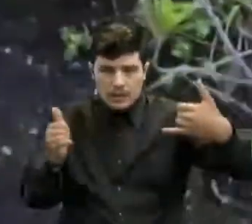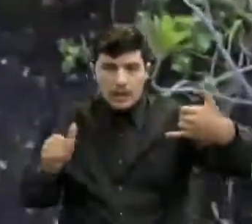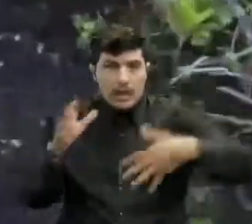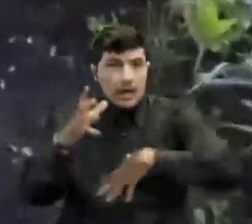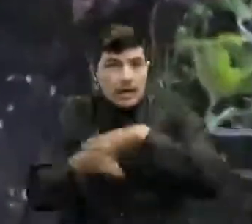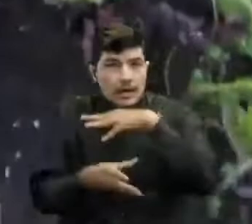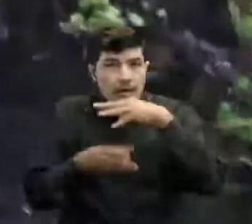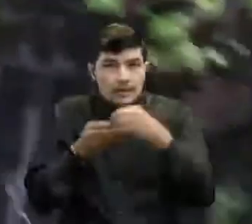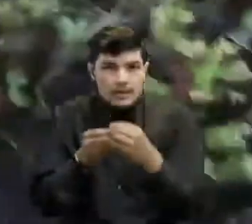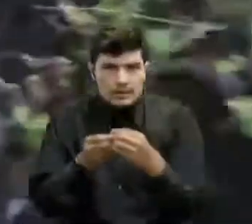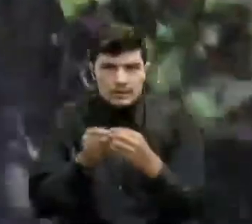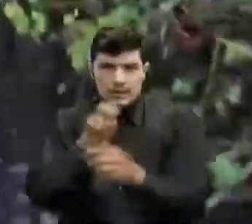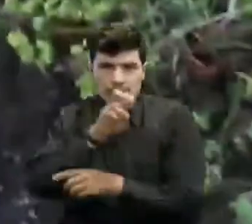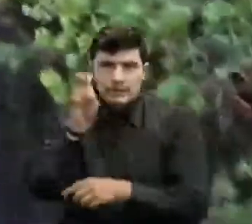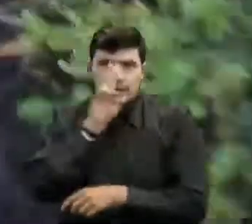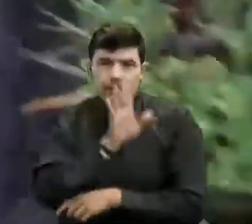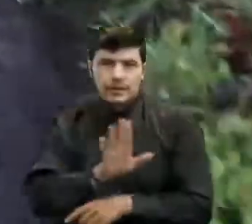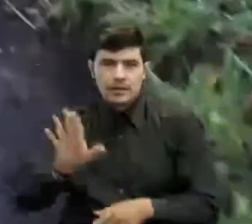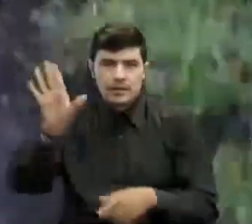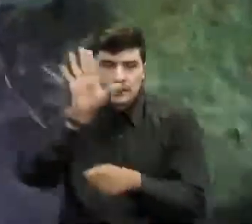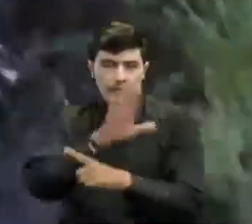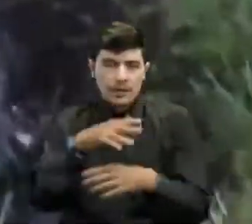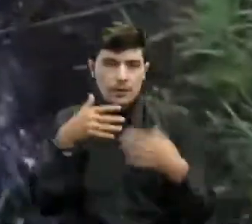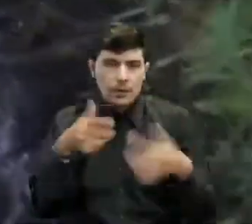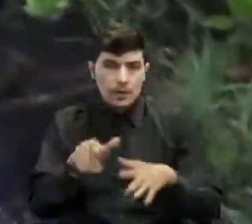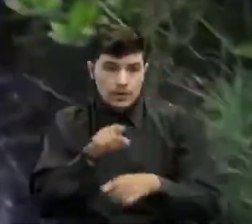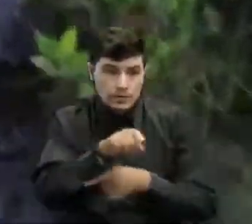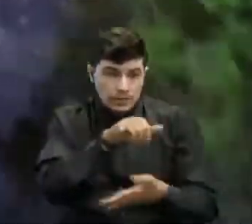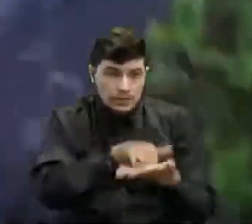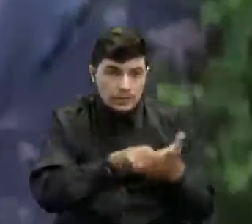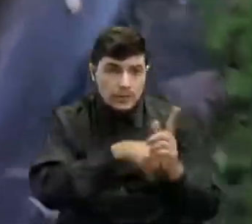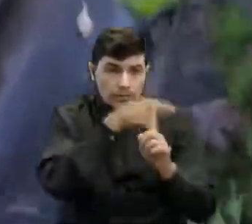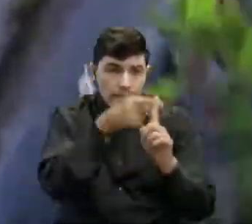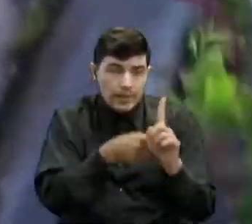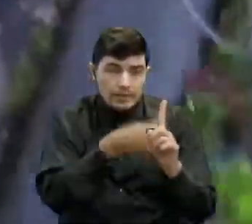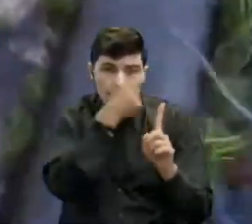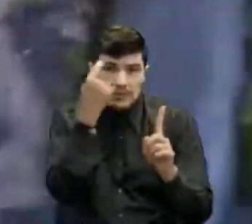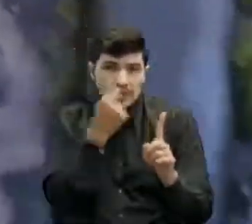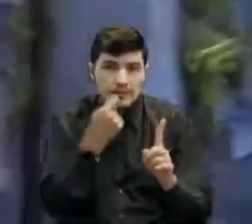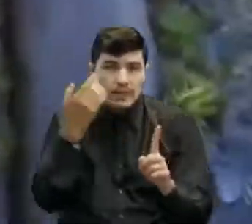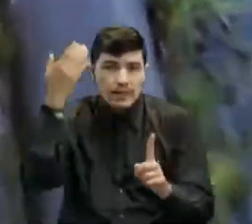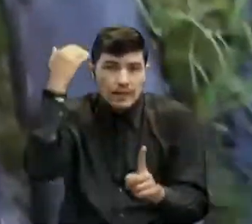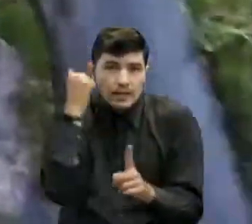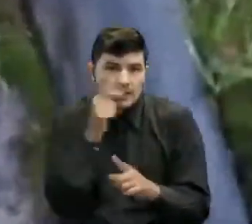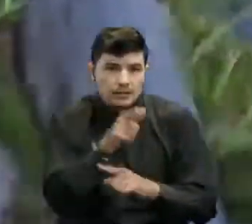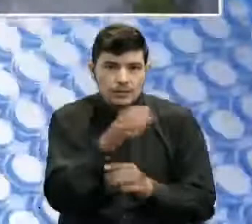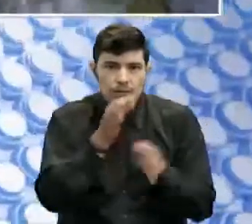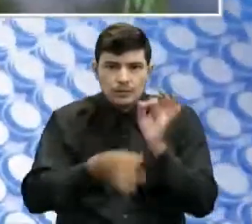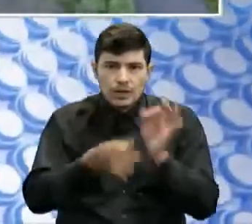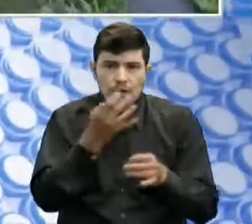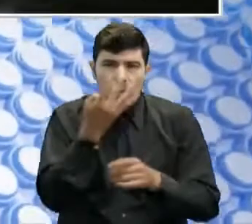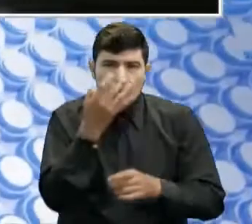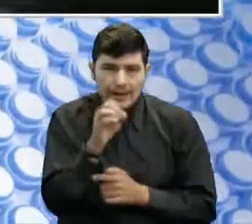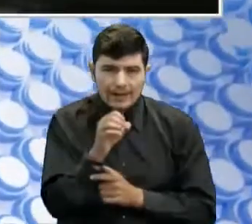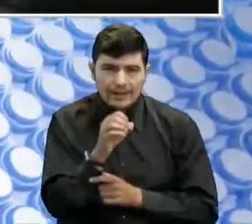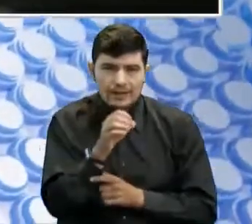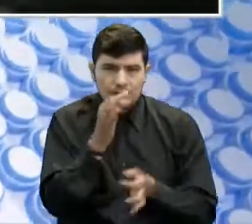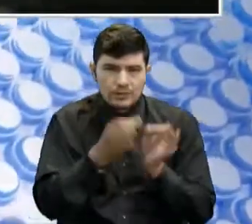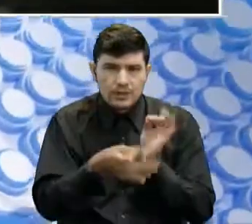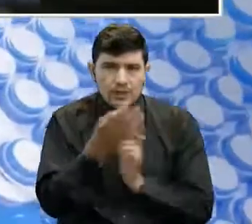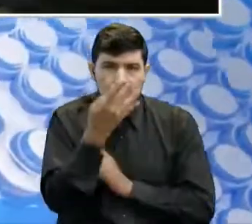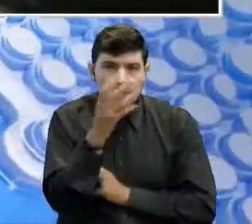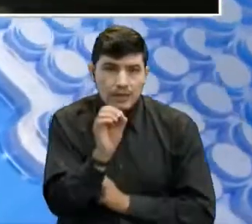por otra parte, a nivel nacional, tenemos que en el mismo mes de septiembre pasado, el juzgado 40 administrativo del circuito de